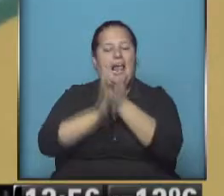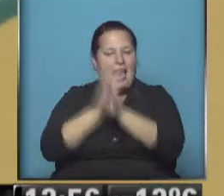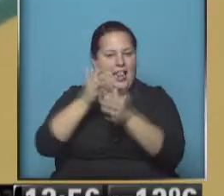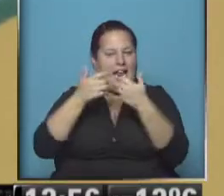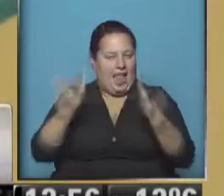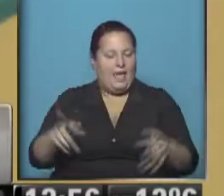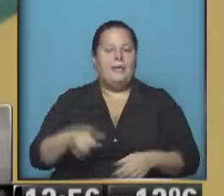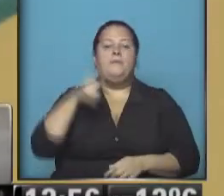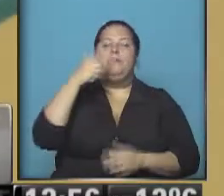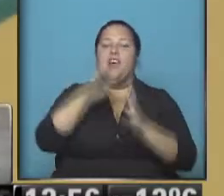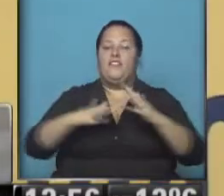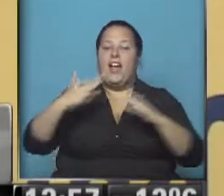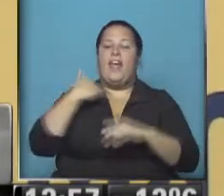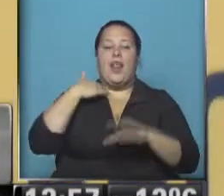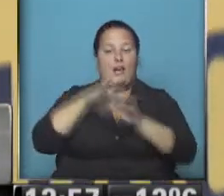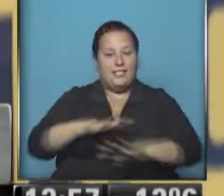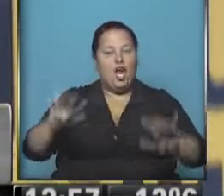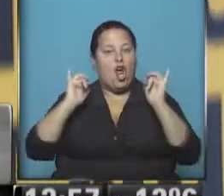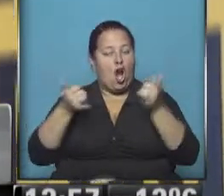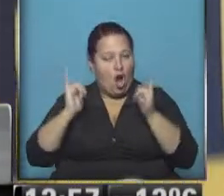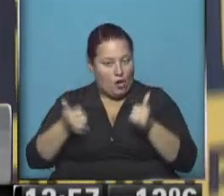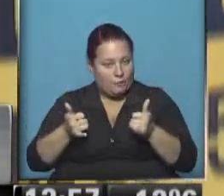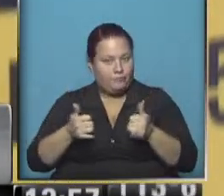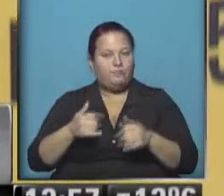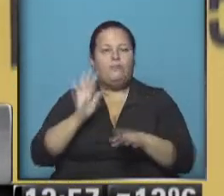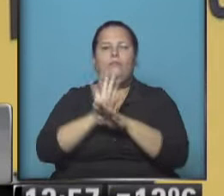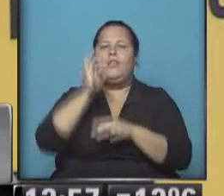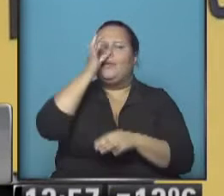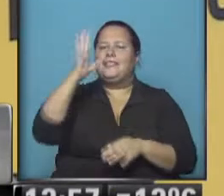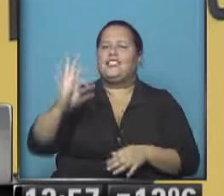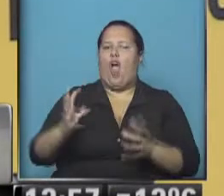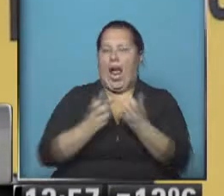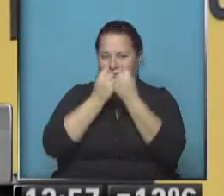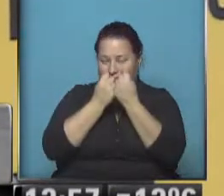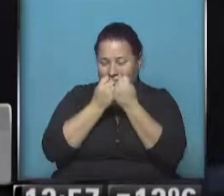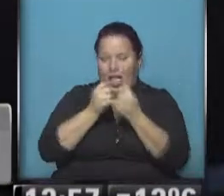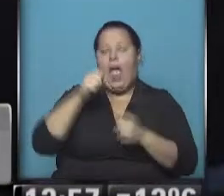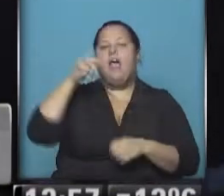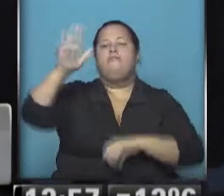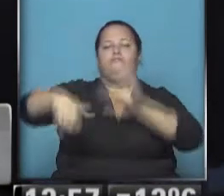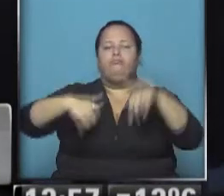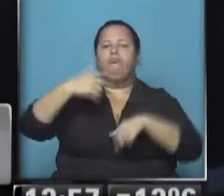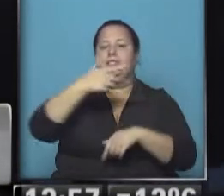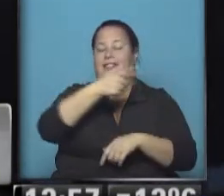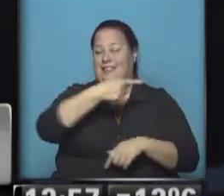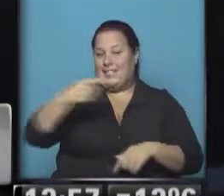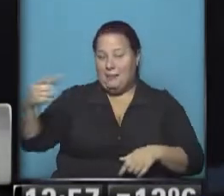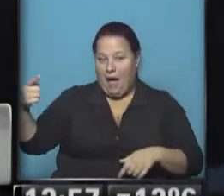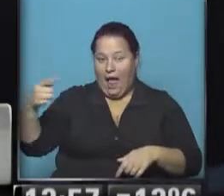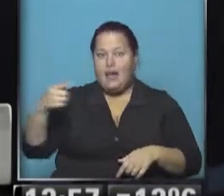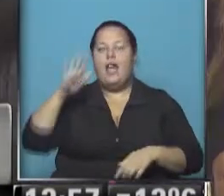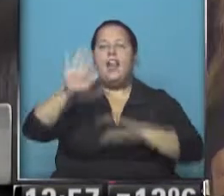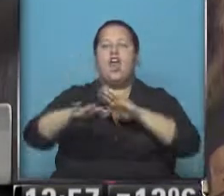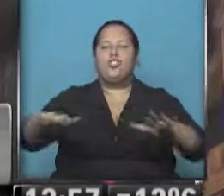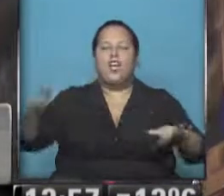la feria del libro infantil y juvenil en su cumpleaños número 25 convoca durante la primera semana a